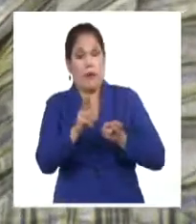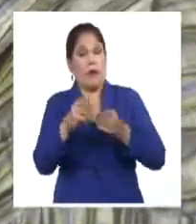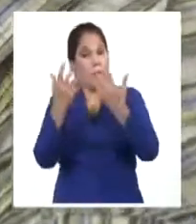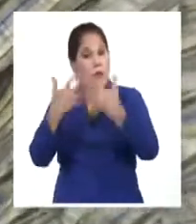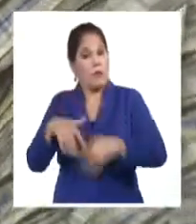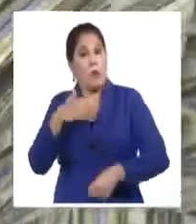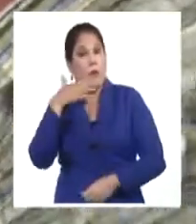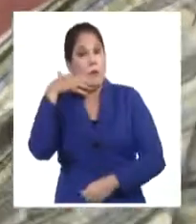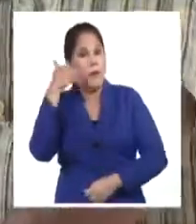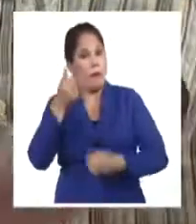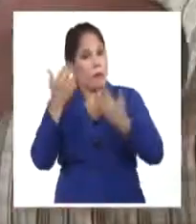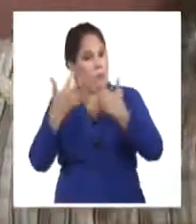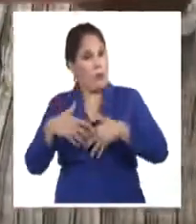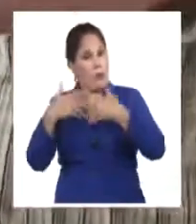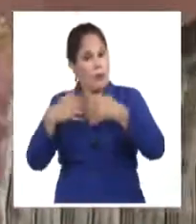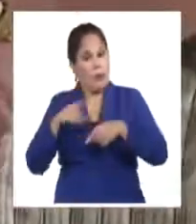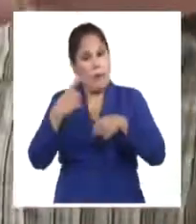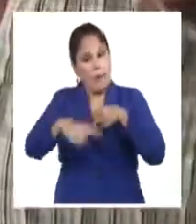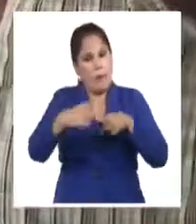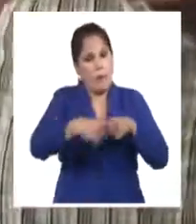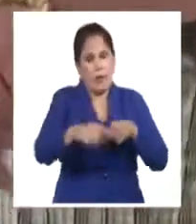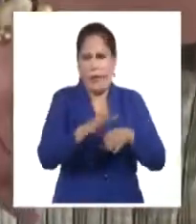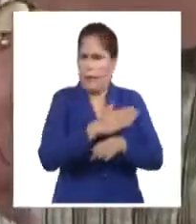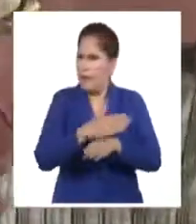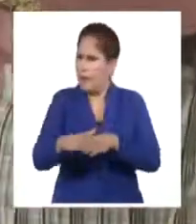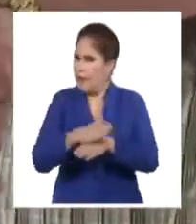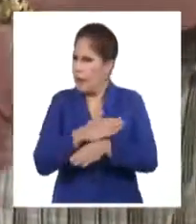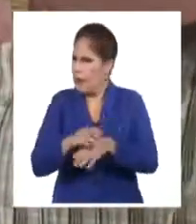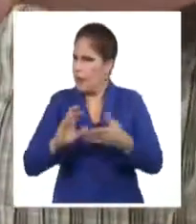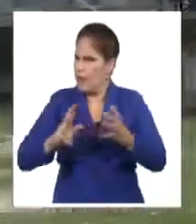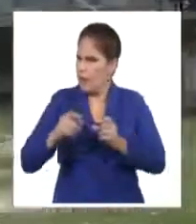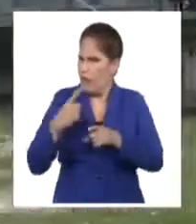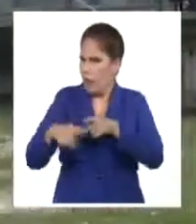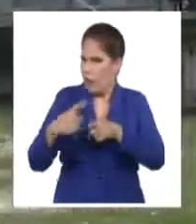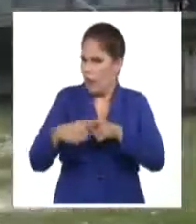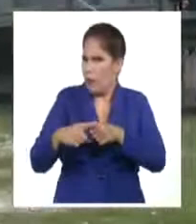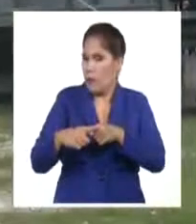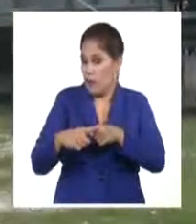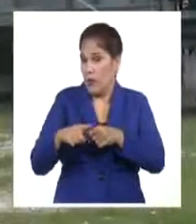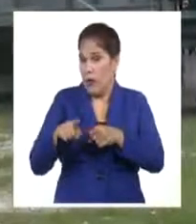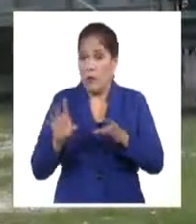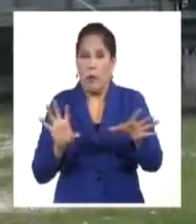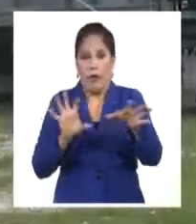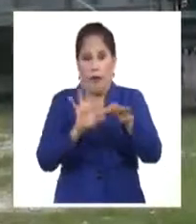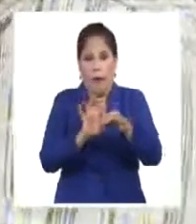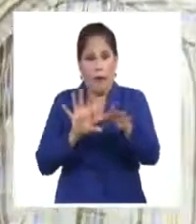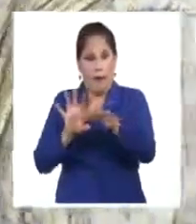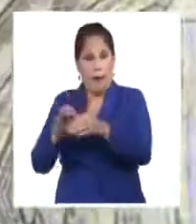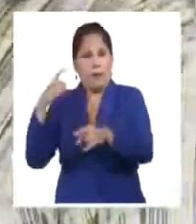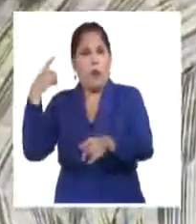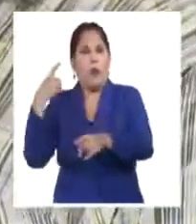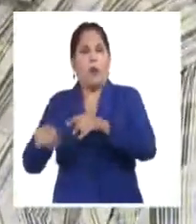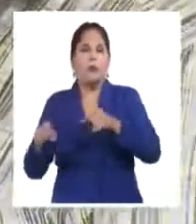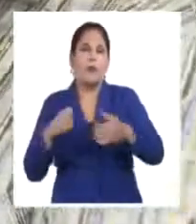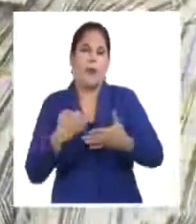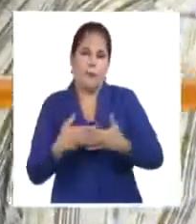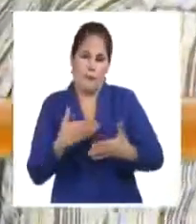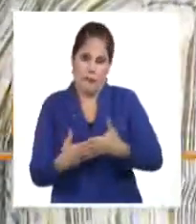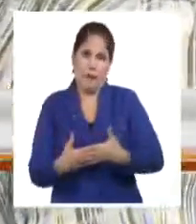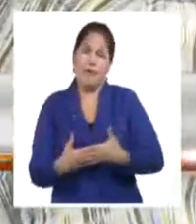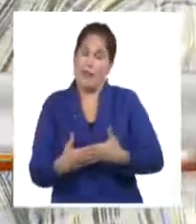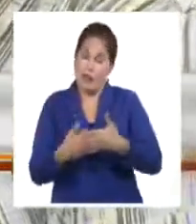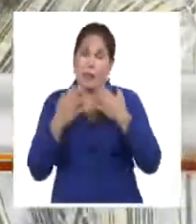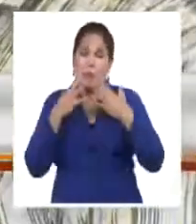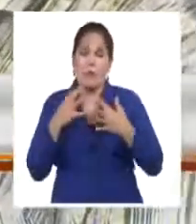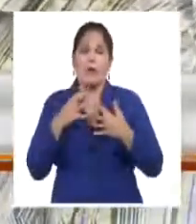para incrementar la producción local de materiales y ampliar su cartera de productos. Es encadenarse con otros actores de la economía. Hay que